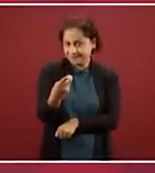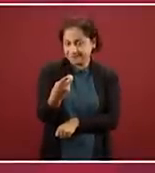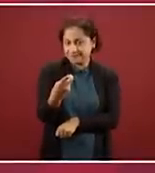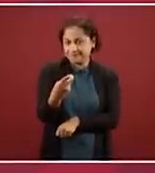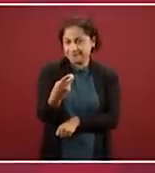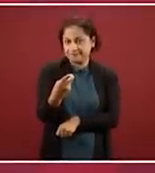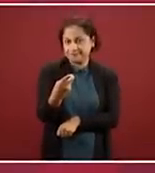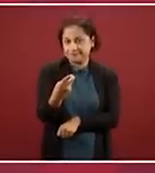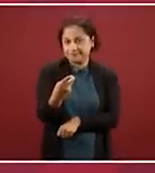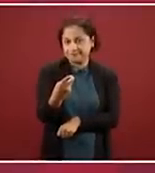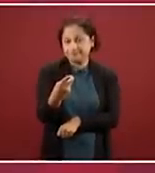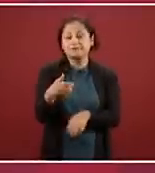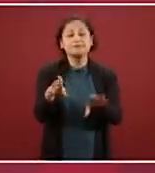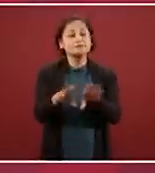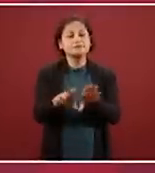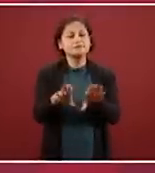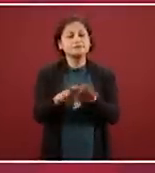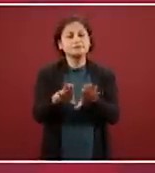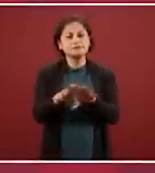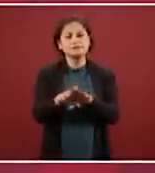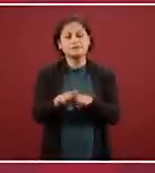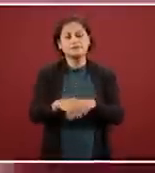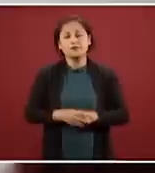a que no podemos permitir